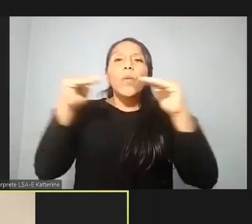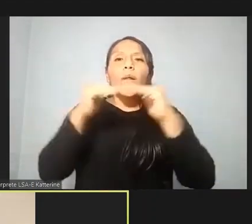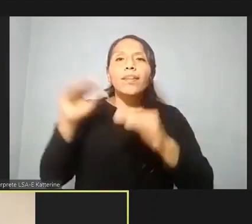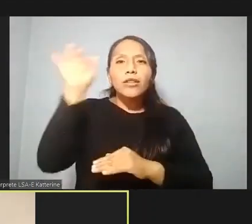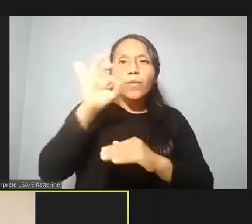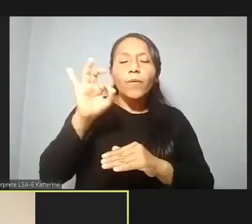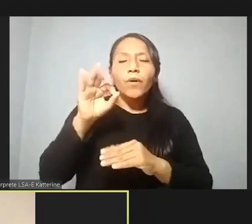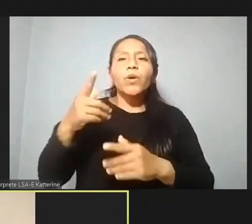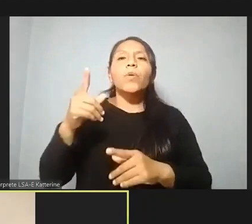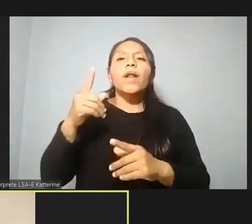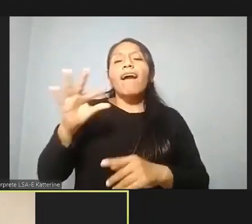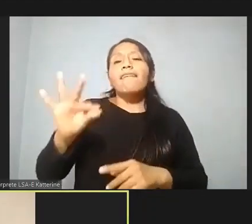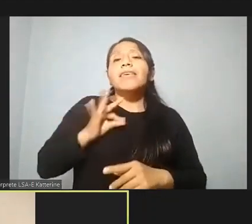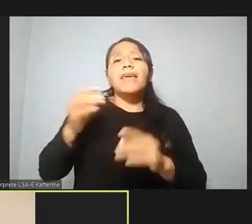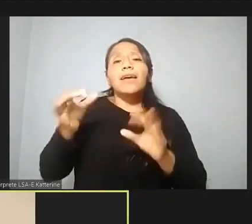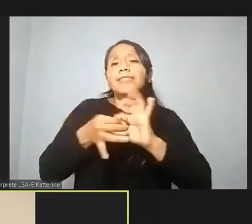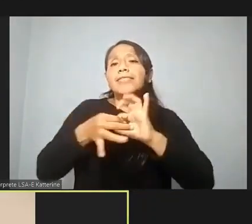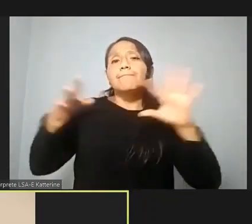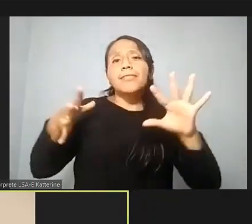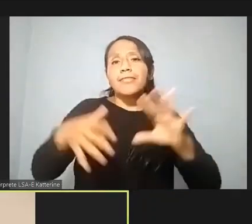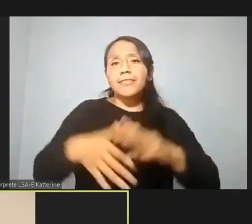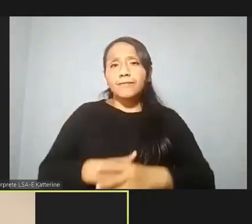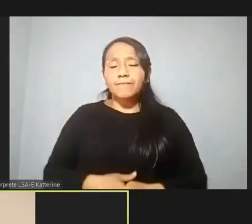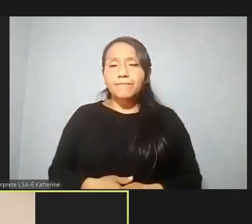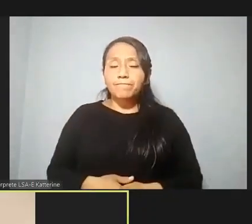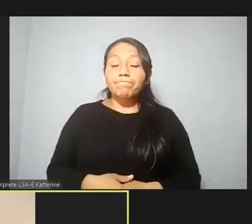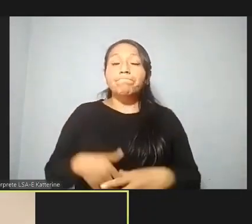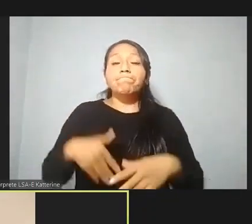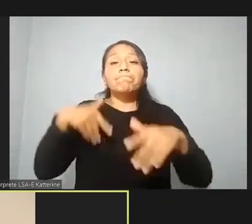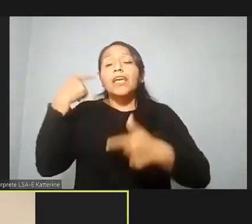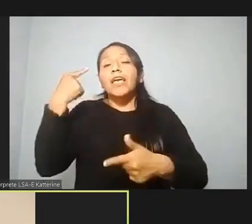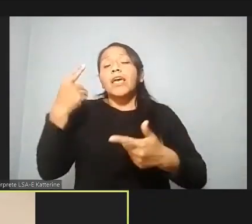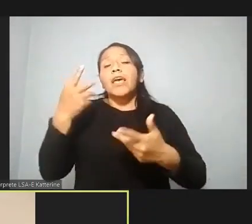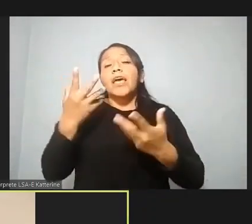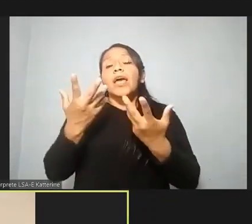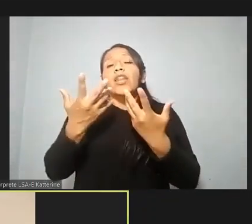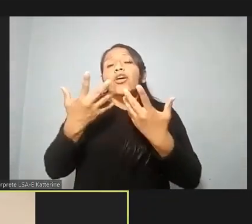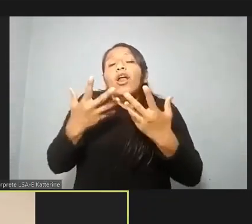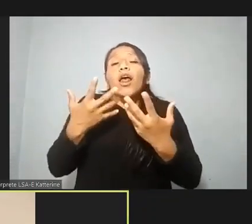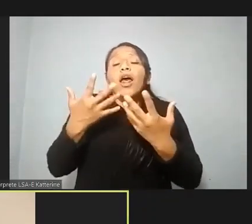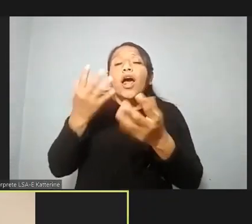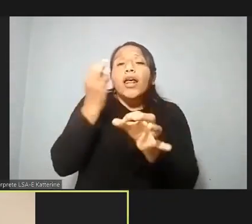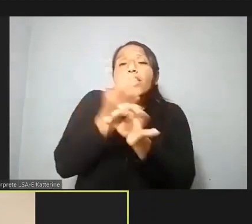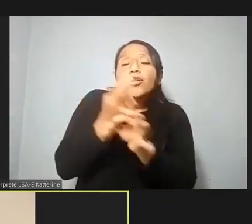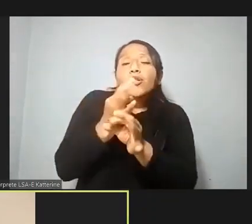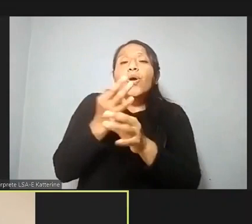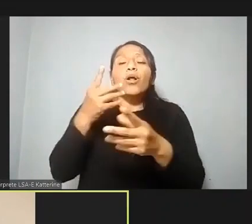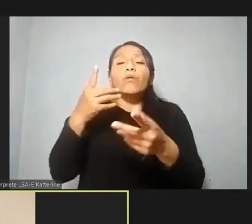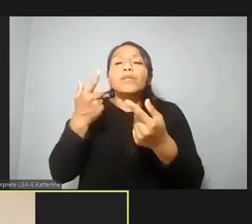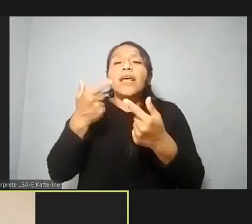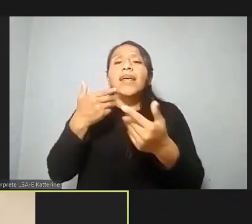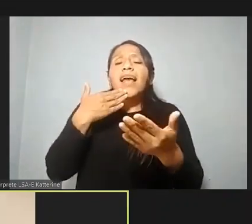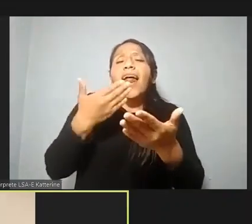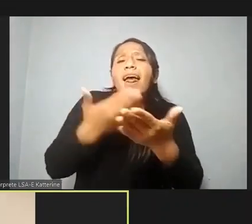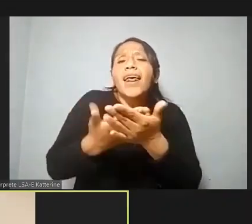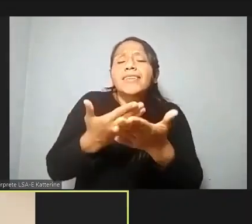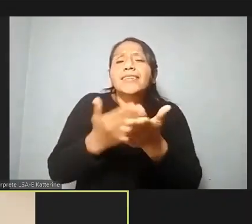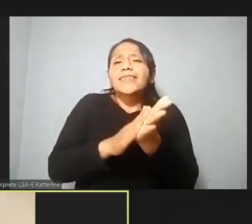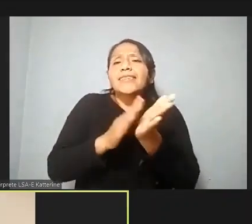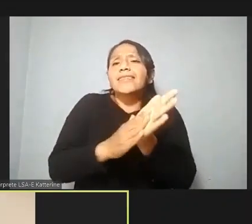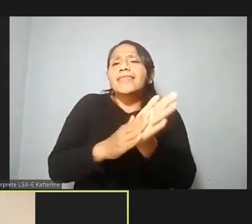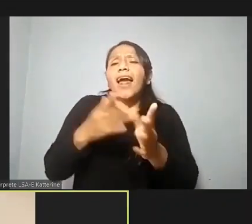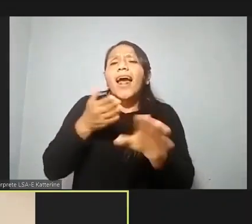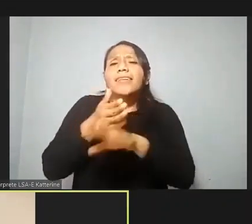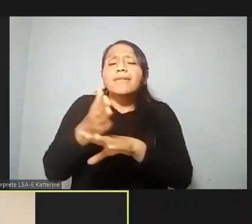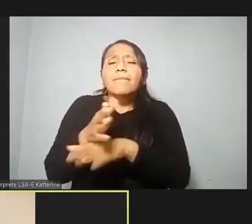vida independiente. Es función del sistema educativo prestar los apoyos necesarios y garantizar la accesibilidad para